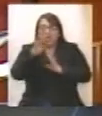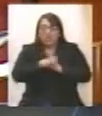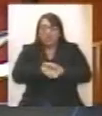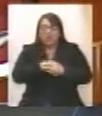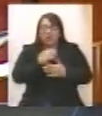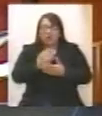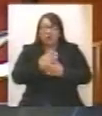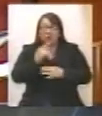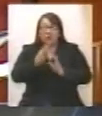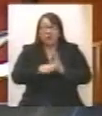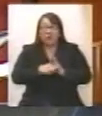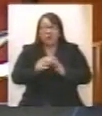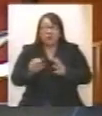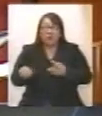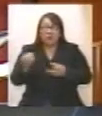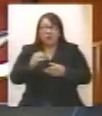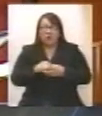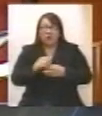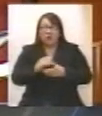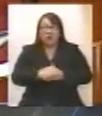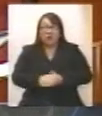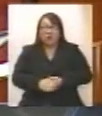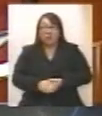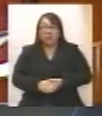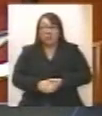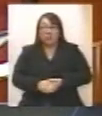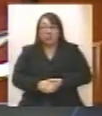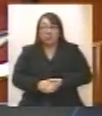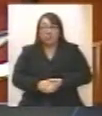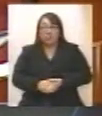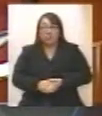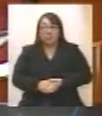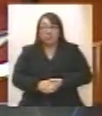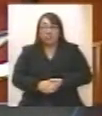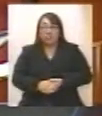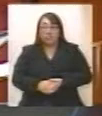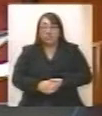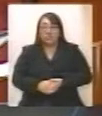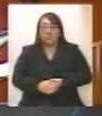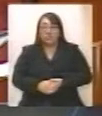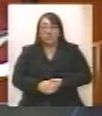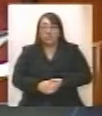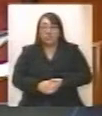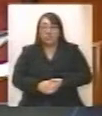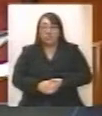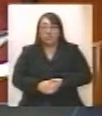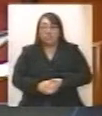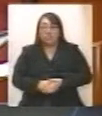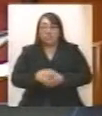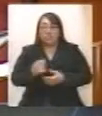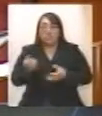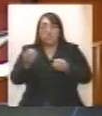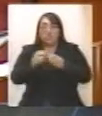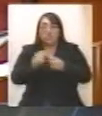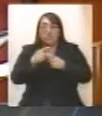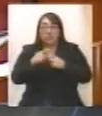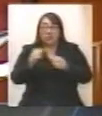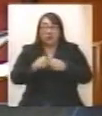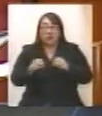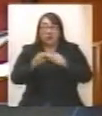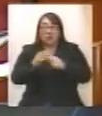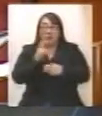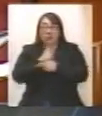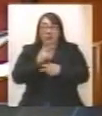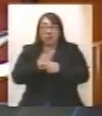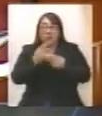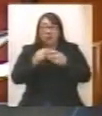los casos de menores involucrados en acciones delictivas y garantizar una intervención diferenciada y eficaz en la prevención